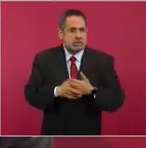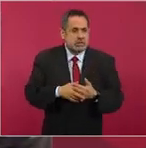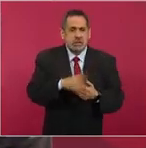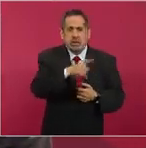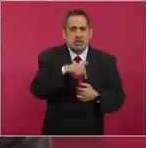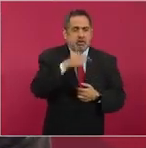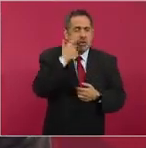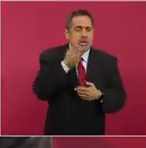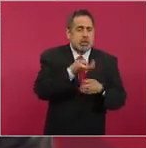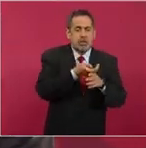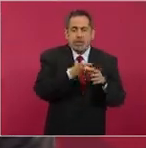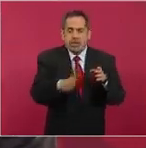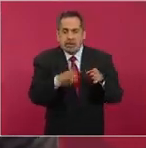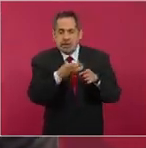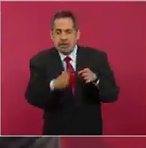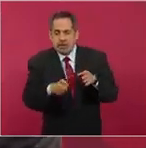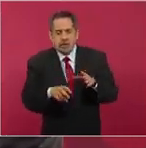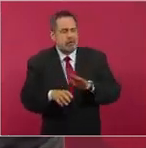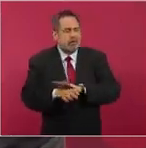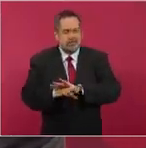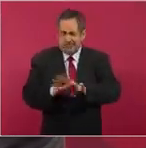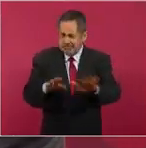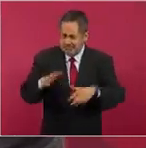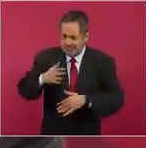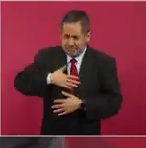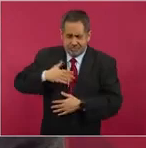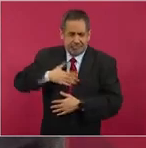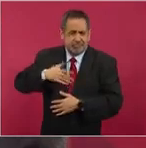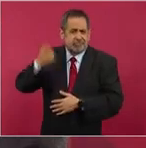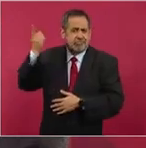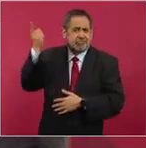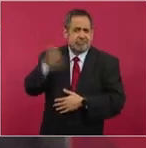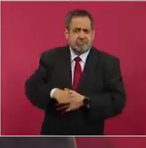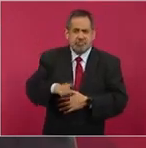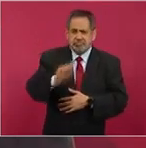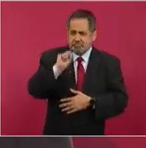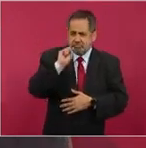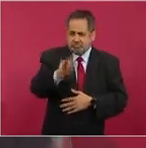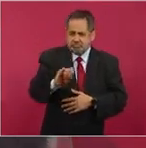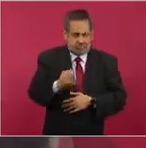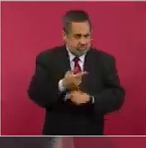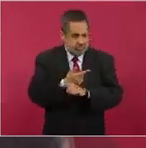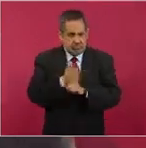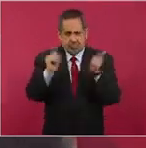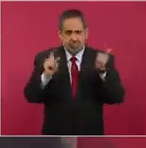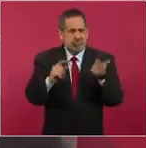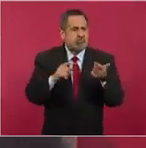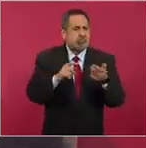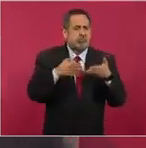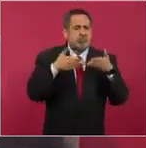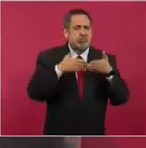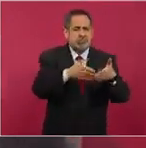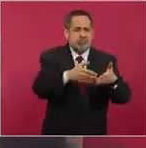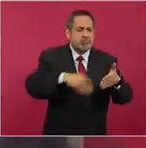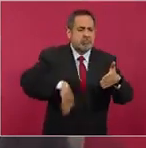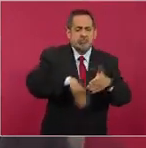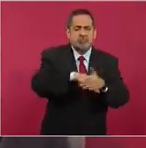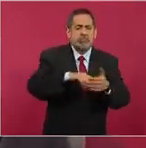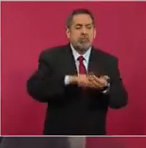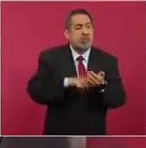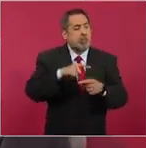desembarcaran, y di la orden de que se desembarcaran en Cozumel.